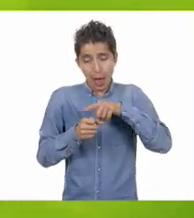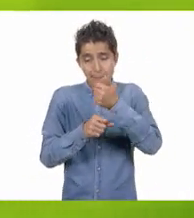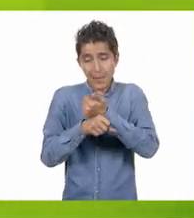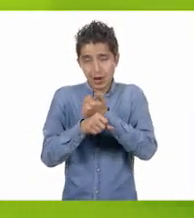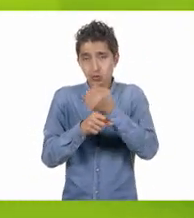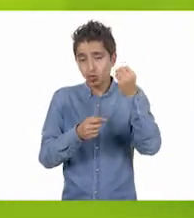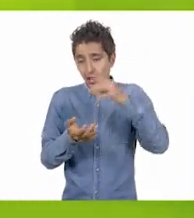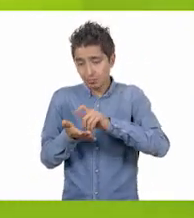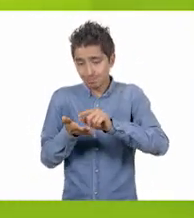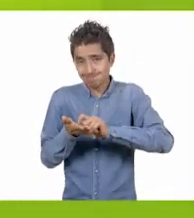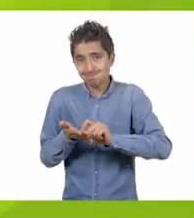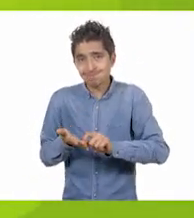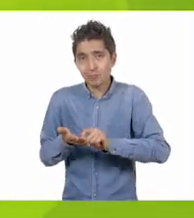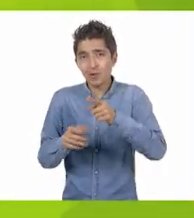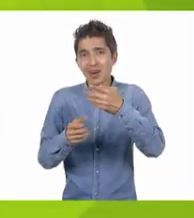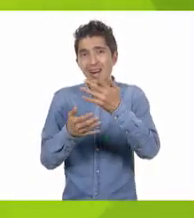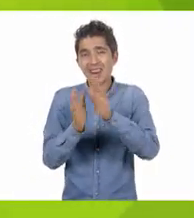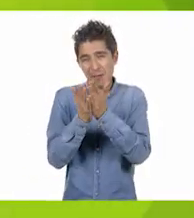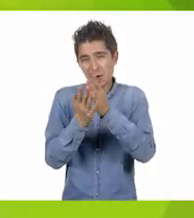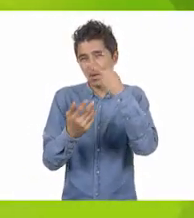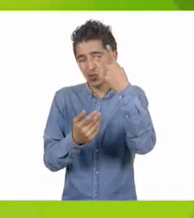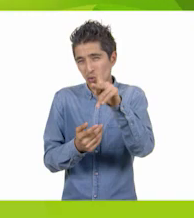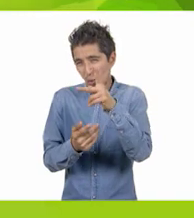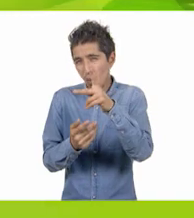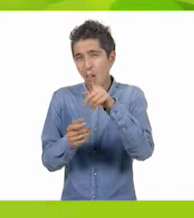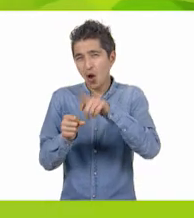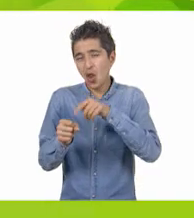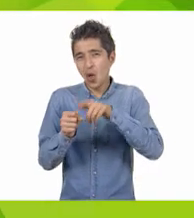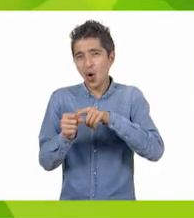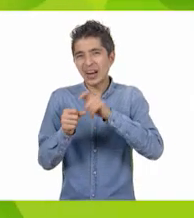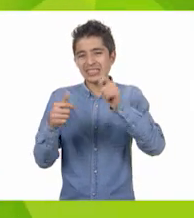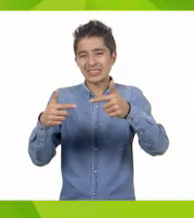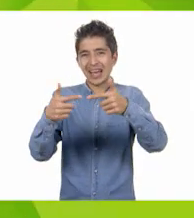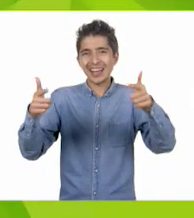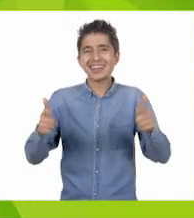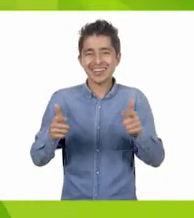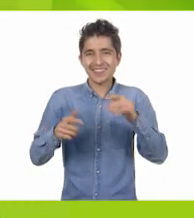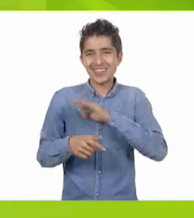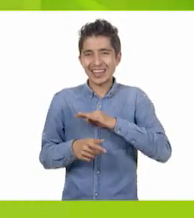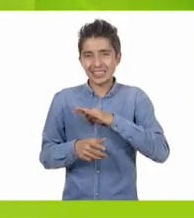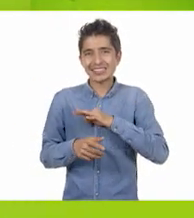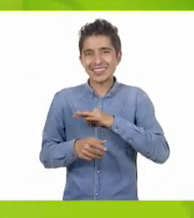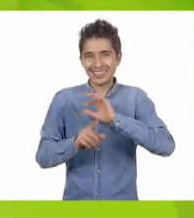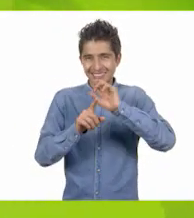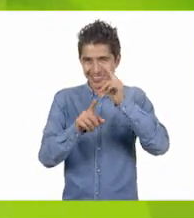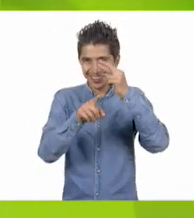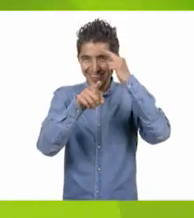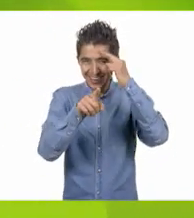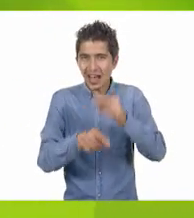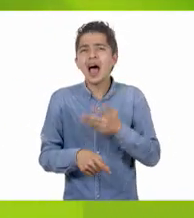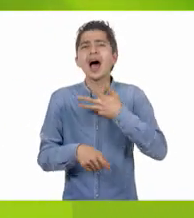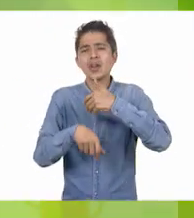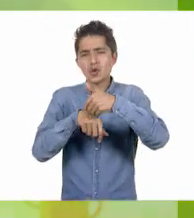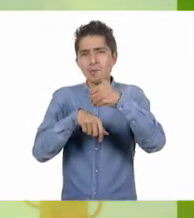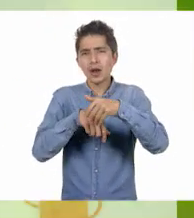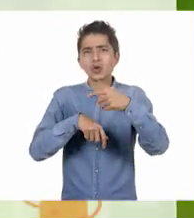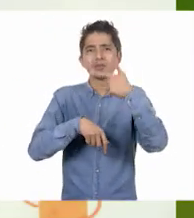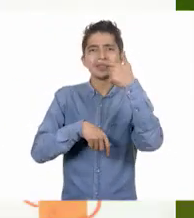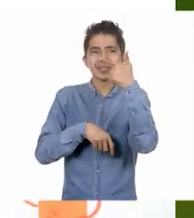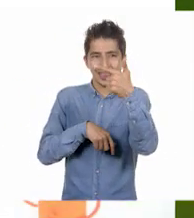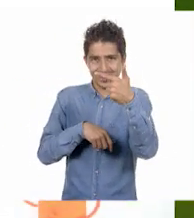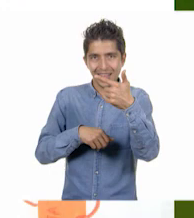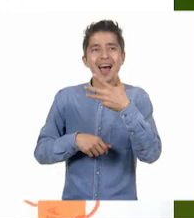tu libro para colorear La Granja Feliz. Por si se te olvidó, está en la página